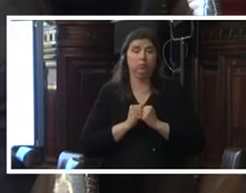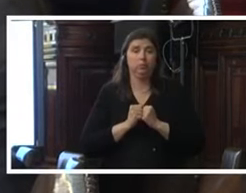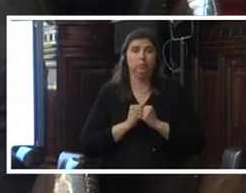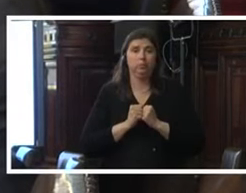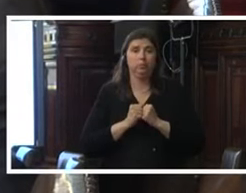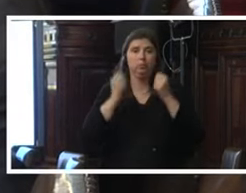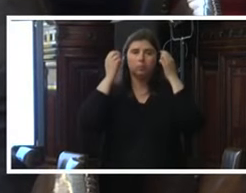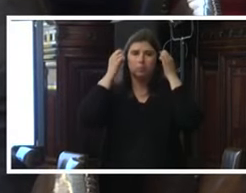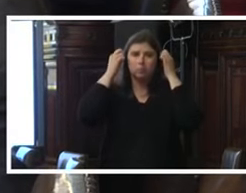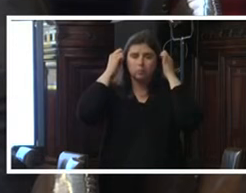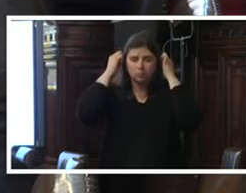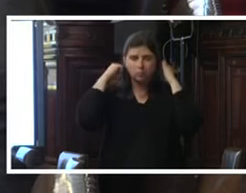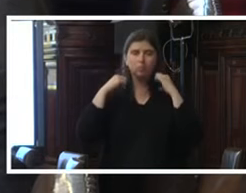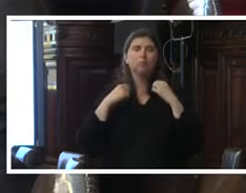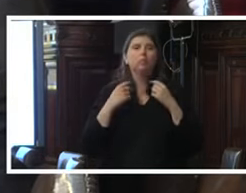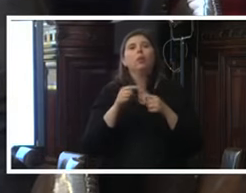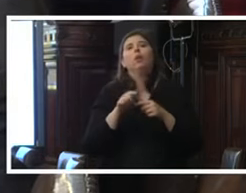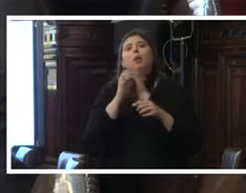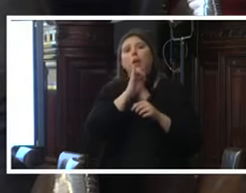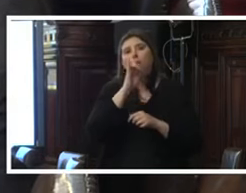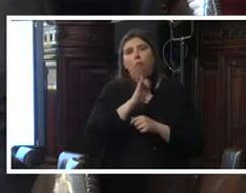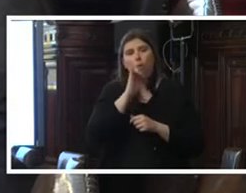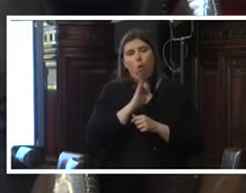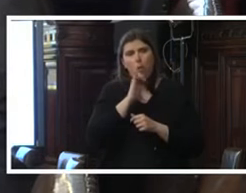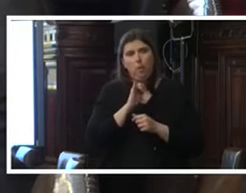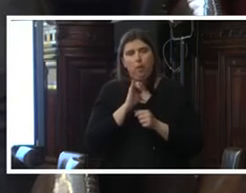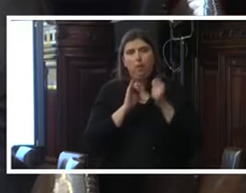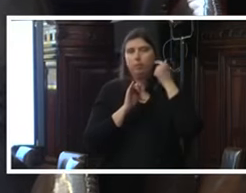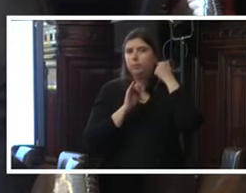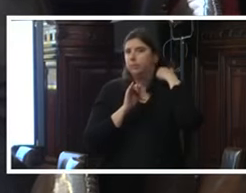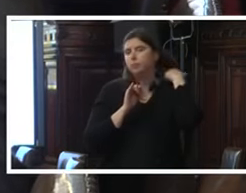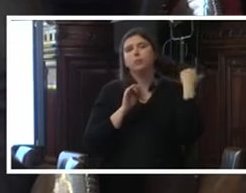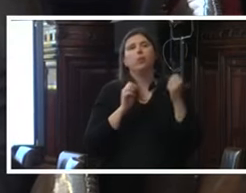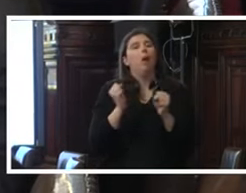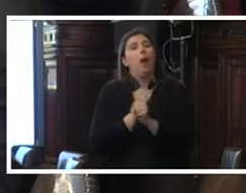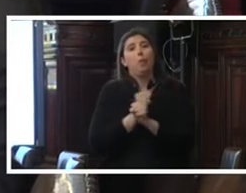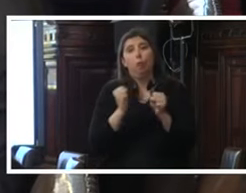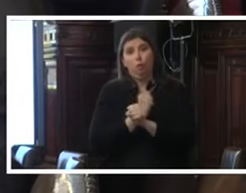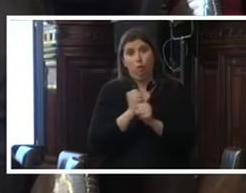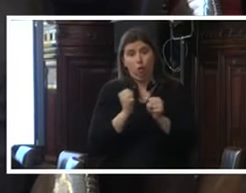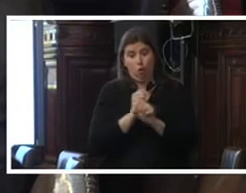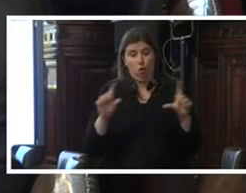a raíz de el informe que aprobó la comisión interamericana